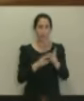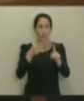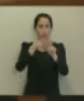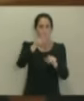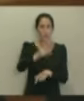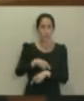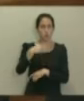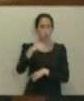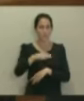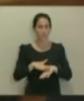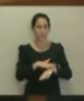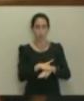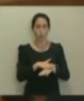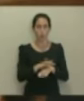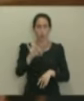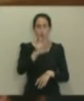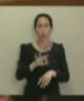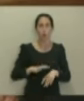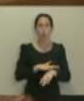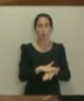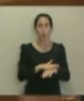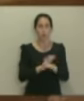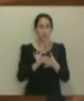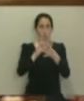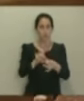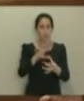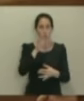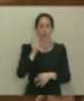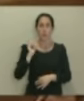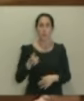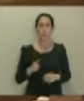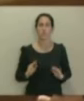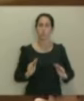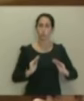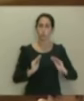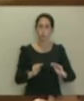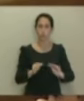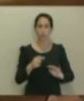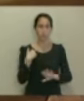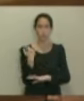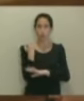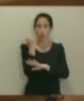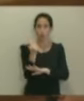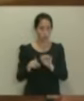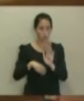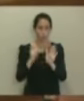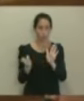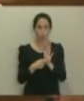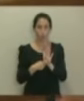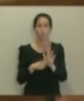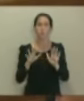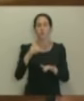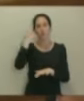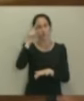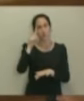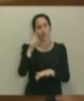Gobierno o al Gobierno en relación a esta decisión que, desde luego, apoyo íntegramente, pero que corresponde, sea usted un poco